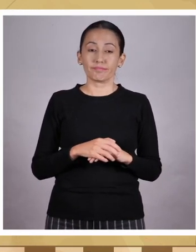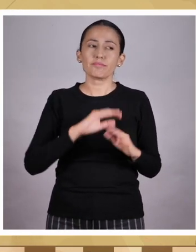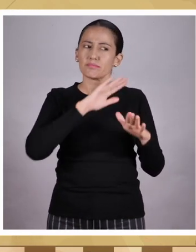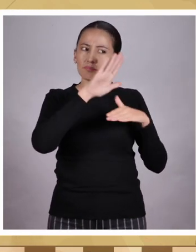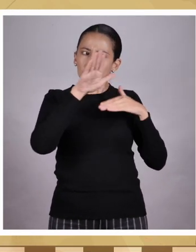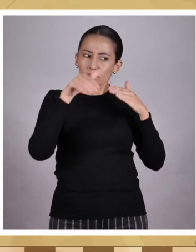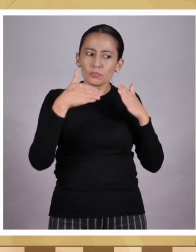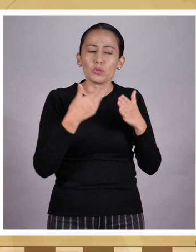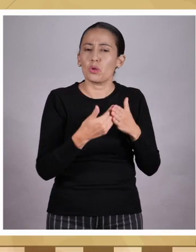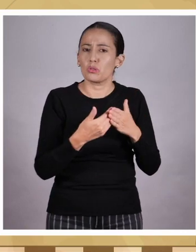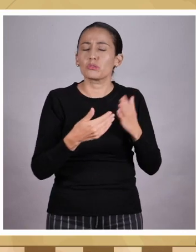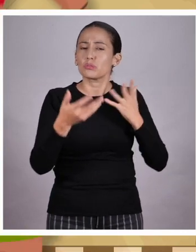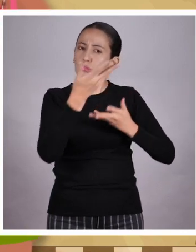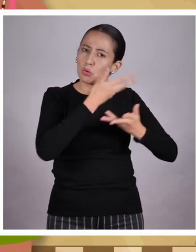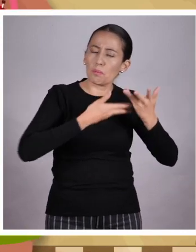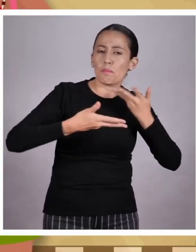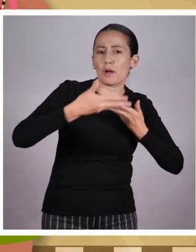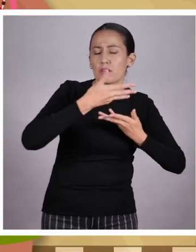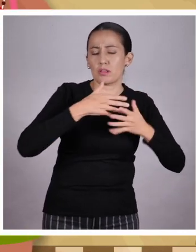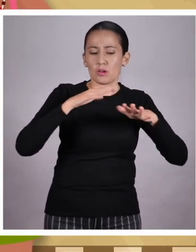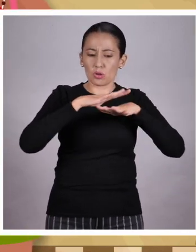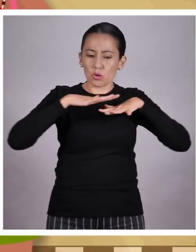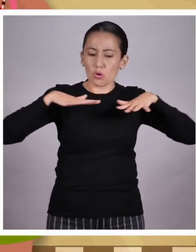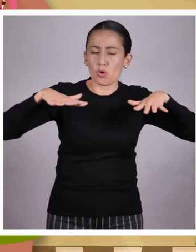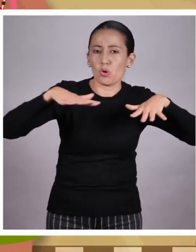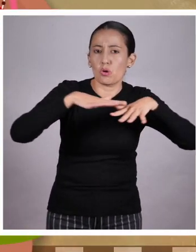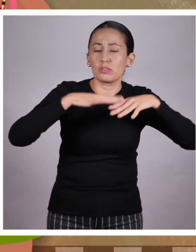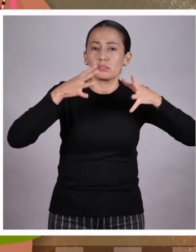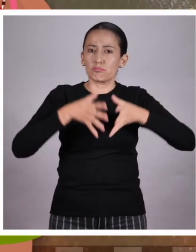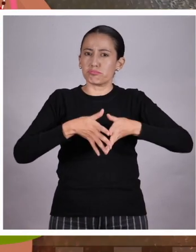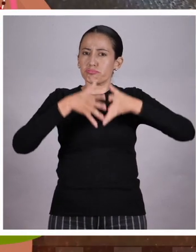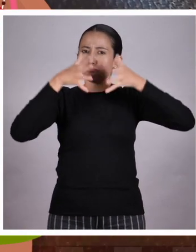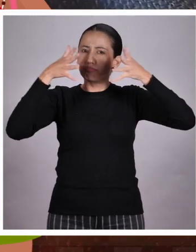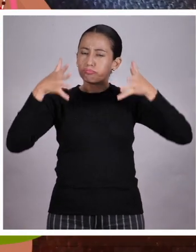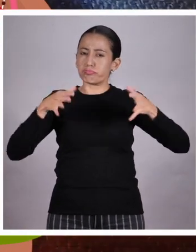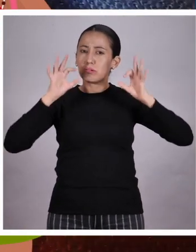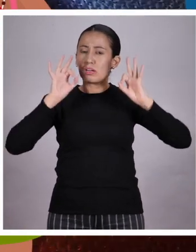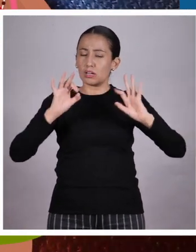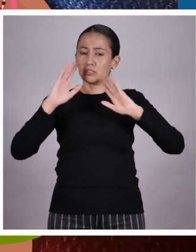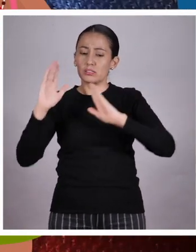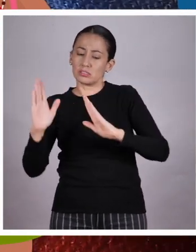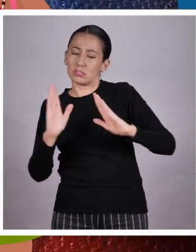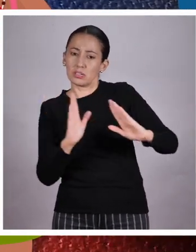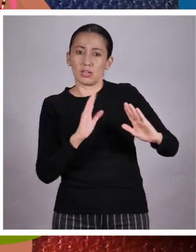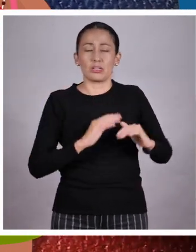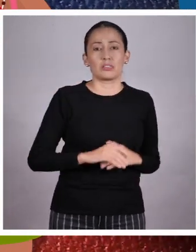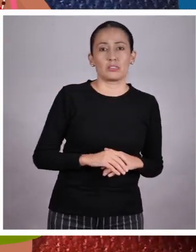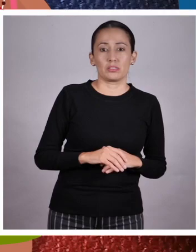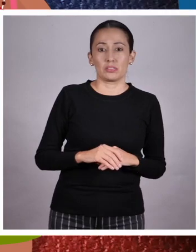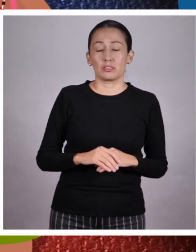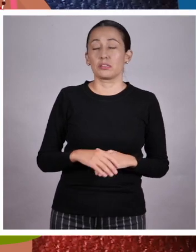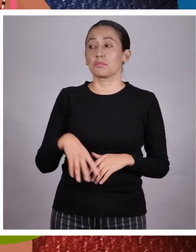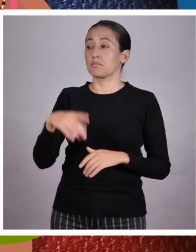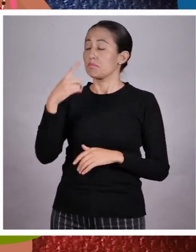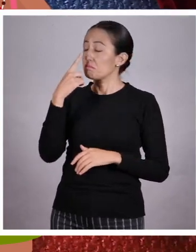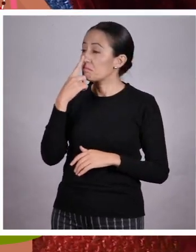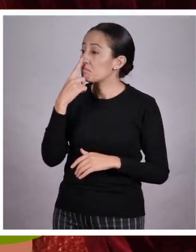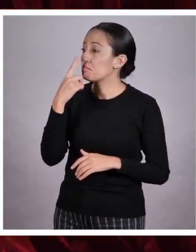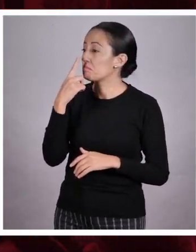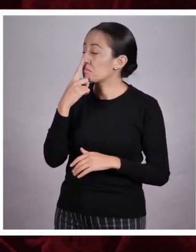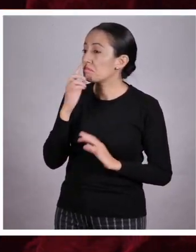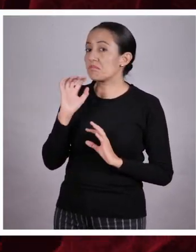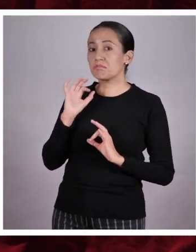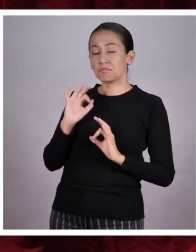Todos y todas compartieron el mismo territorio y formaron una gran nación. Ajá. ¡Guau! Wow. ¡Qué